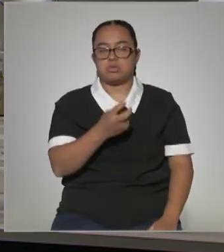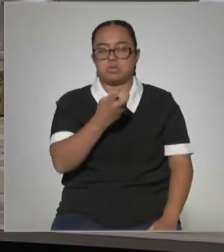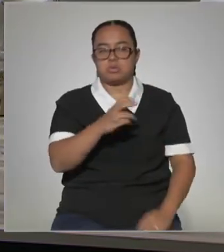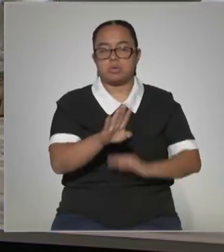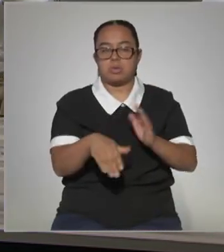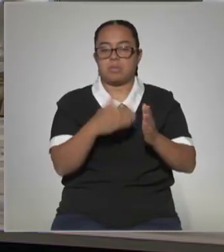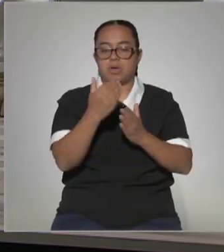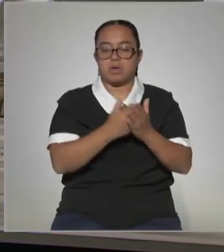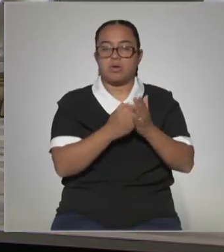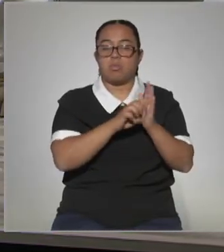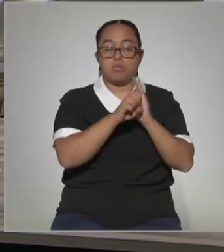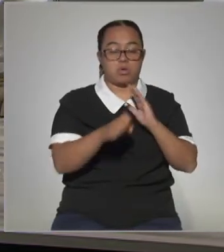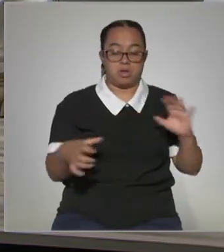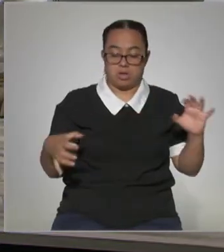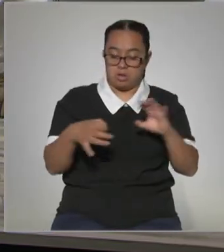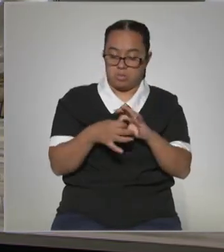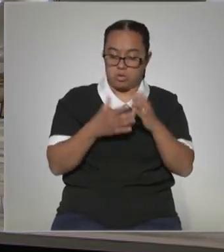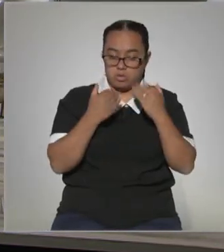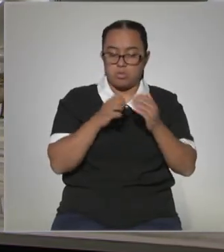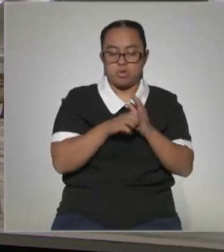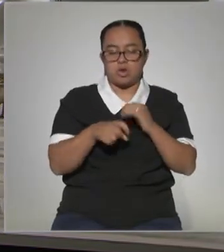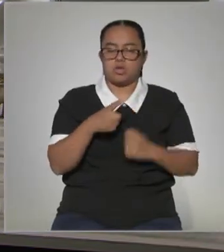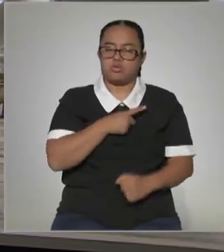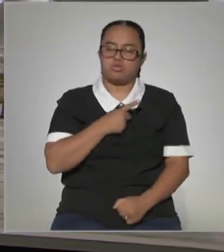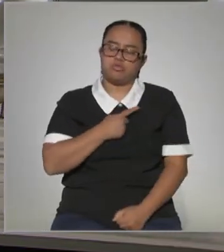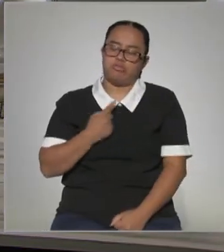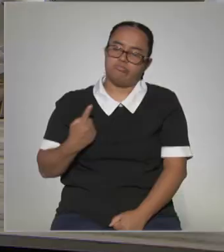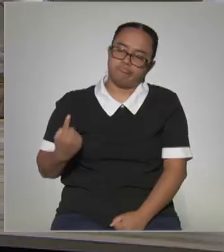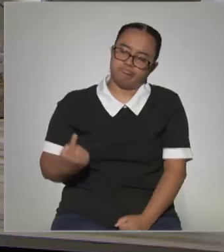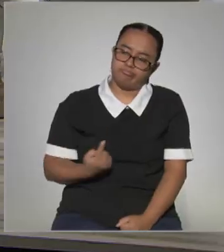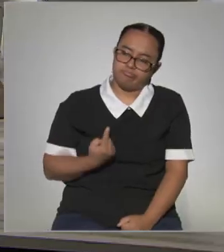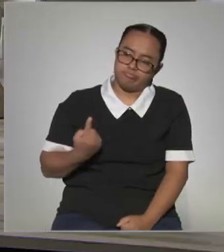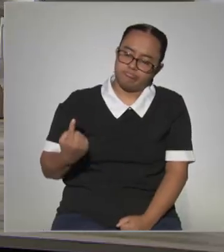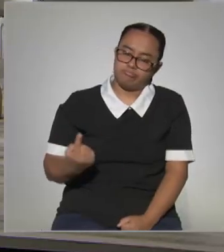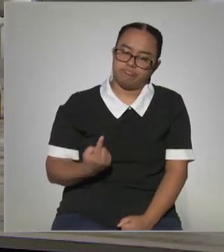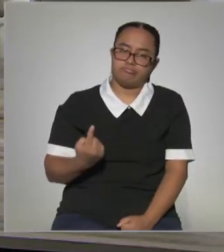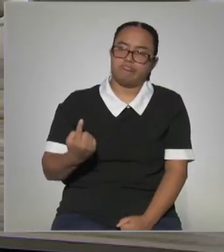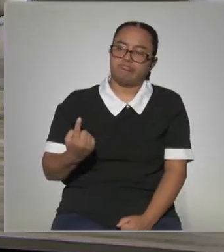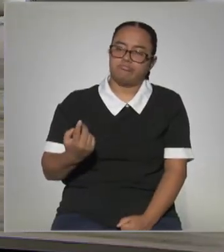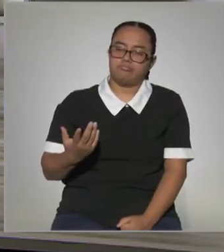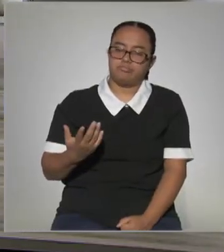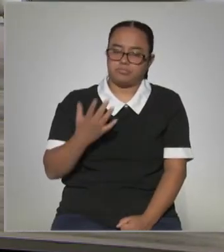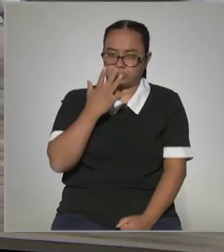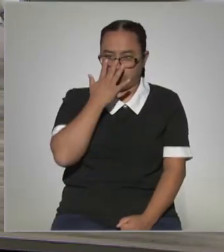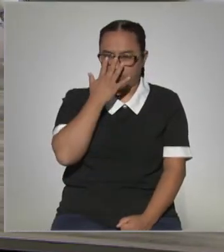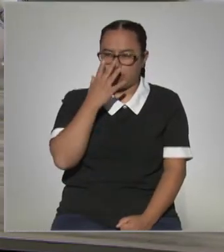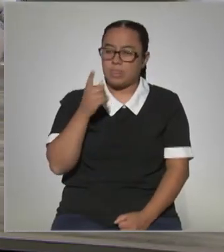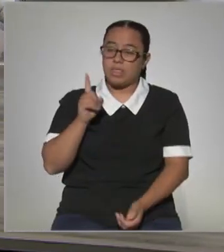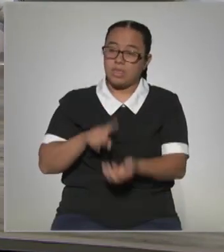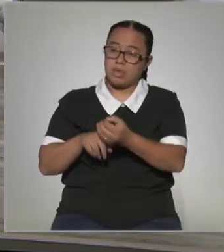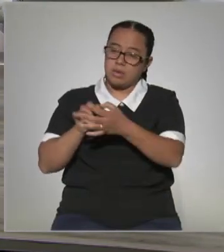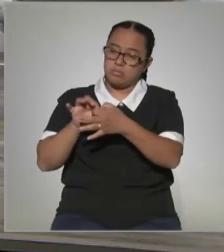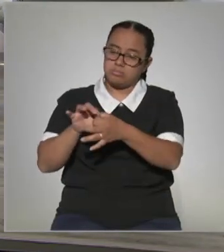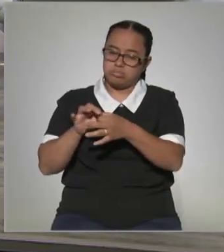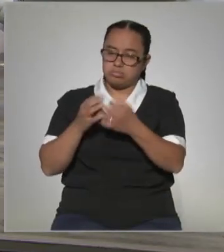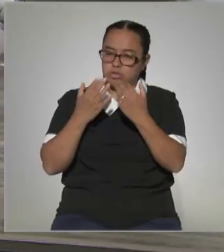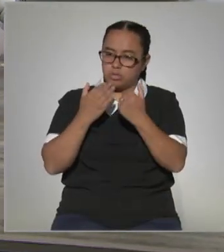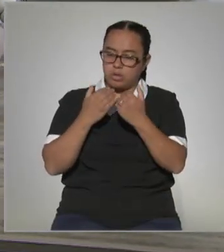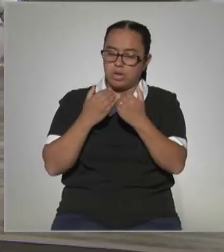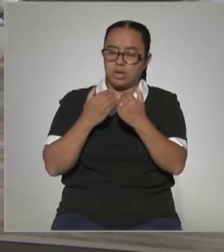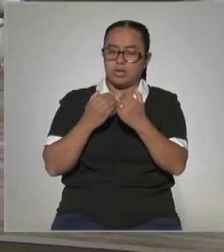estaban sin ese vínculo, solitarios, no vínculos cercanos, sí